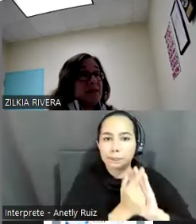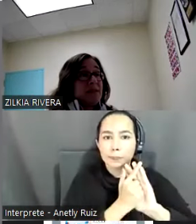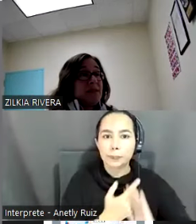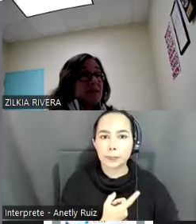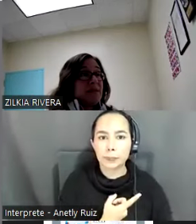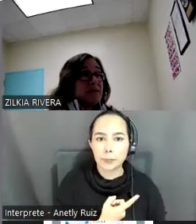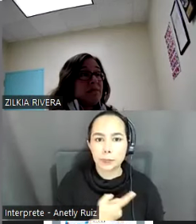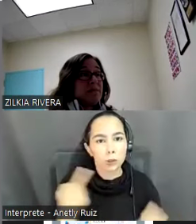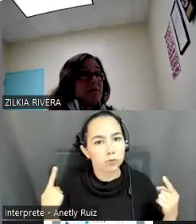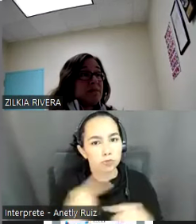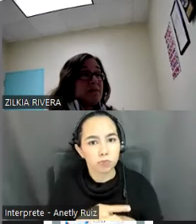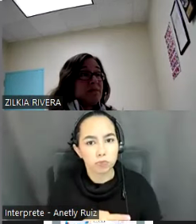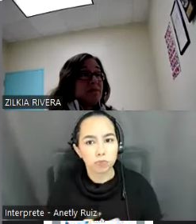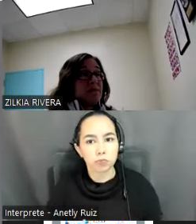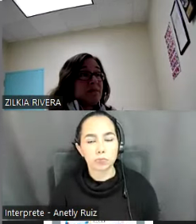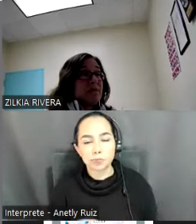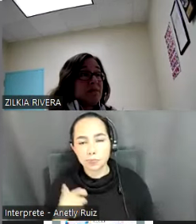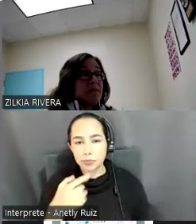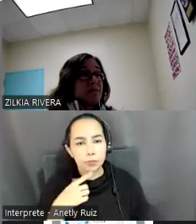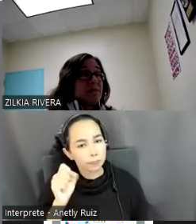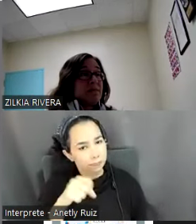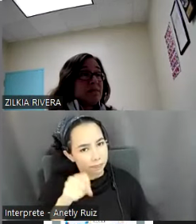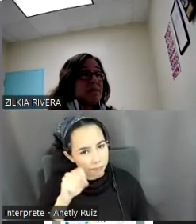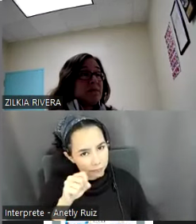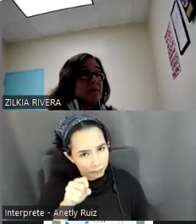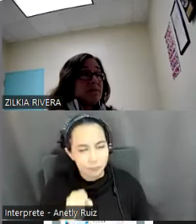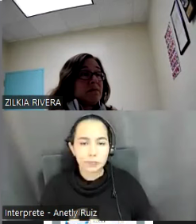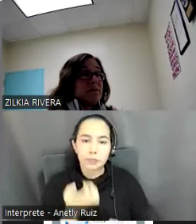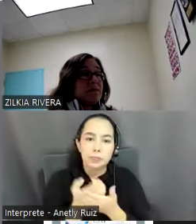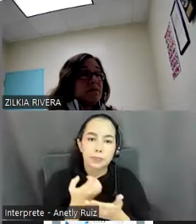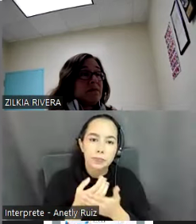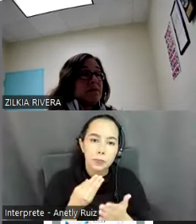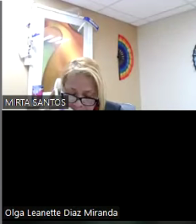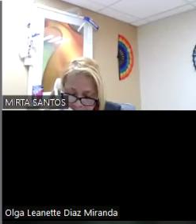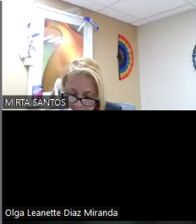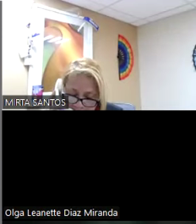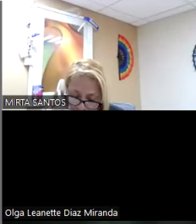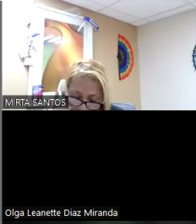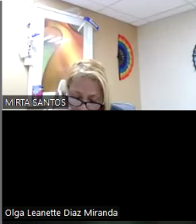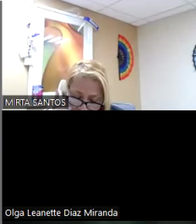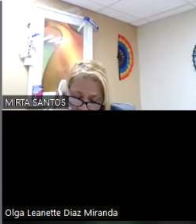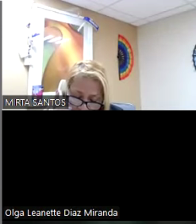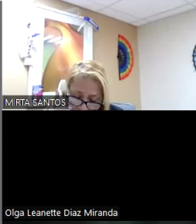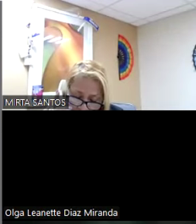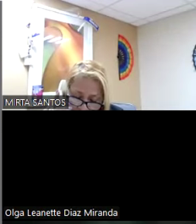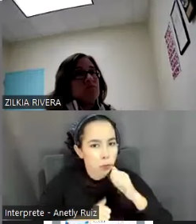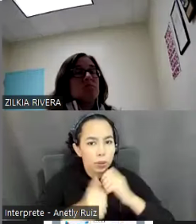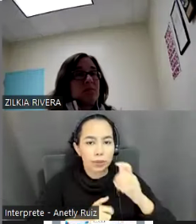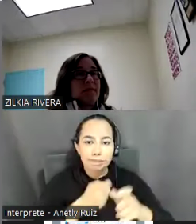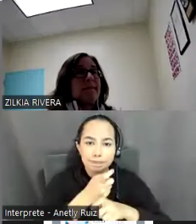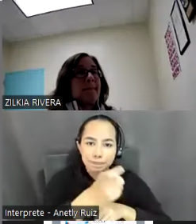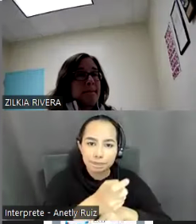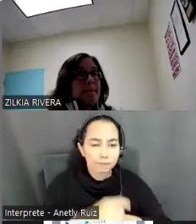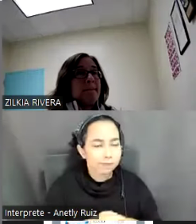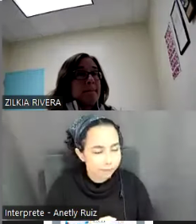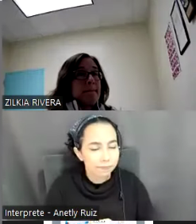ahí entra un aspecto también, ¿verdad?, de economía y de estructura del sistema, de cómo, ¿verdad?, el